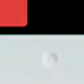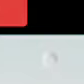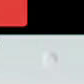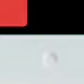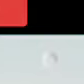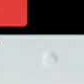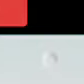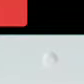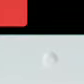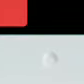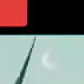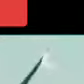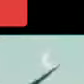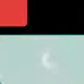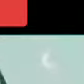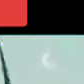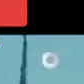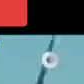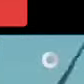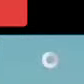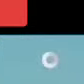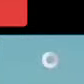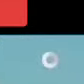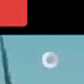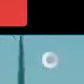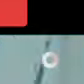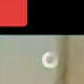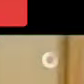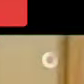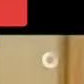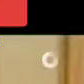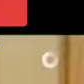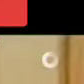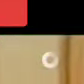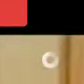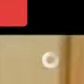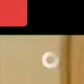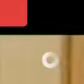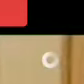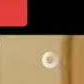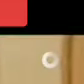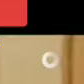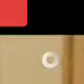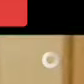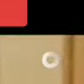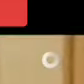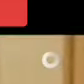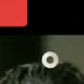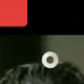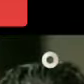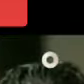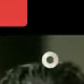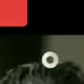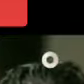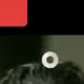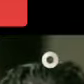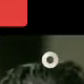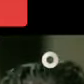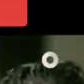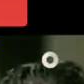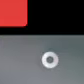Entre los empresarios nacionales que participan en este negocio se encuentran Germán Larrea, director de Grupo